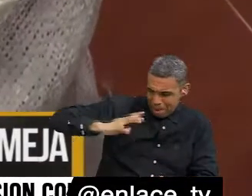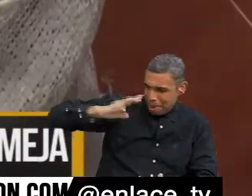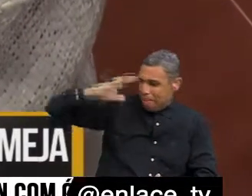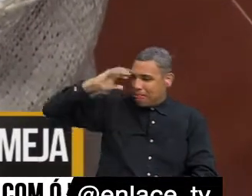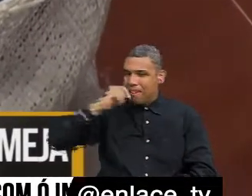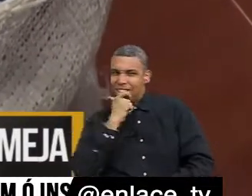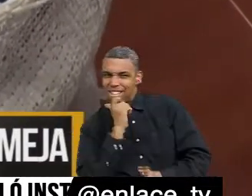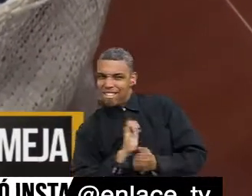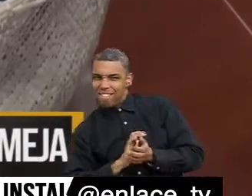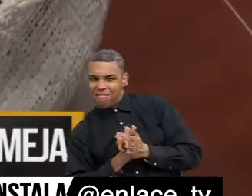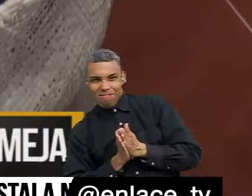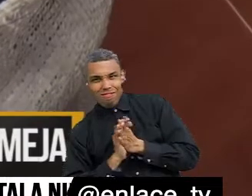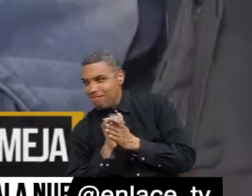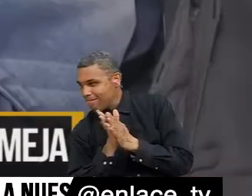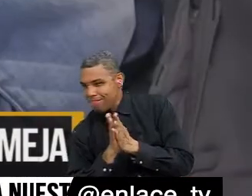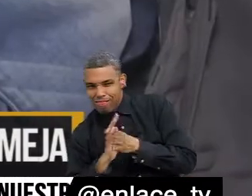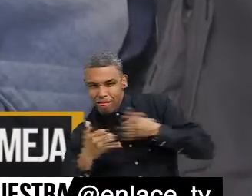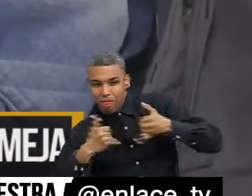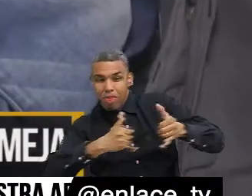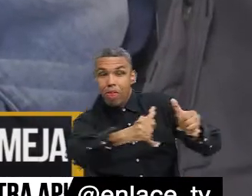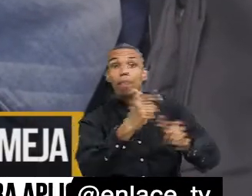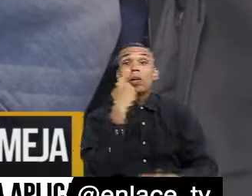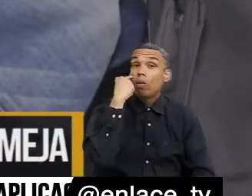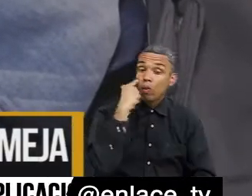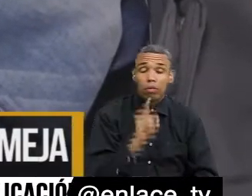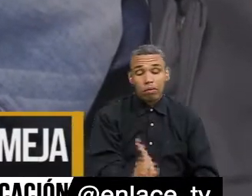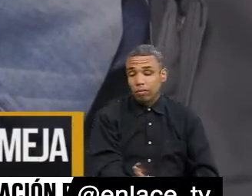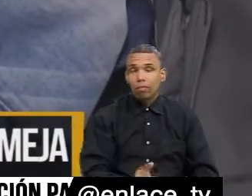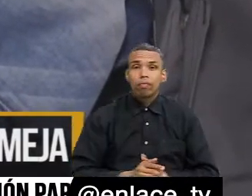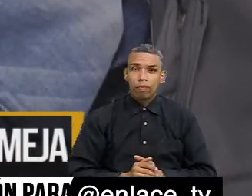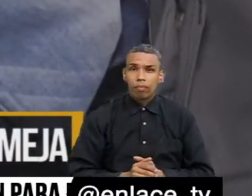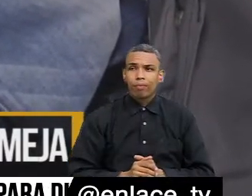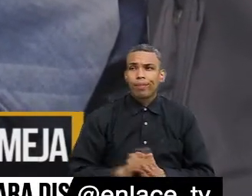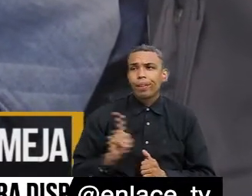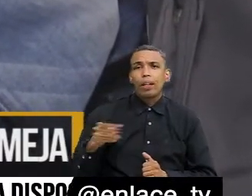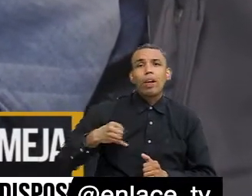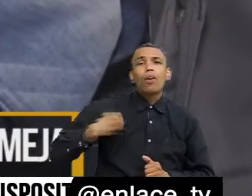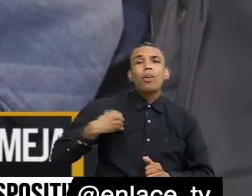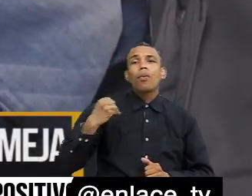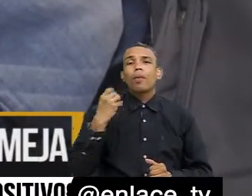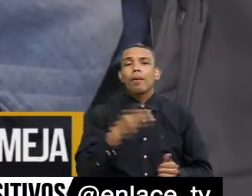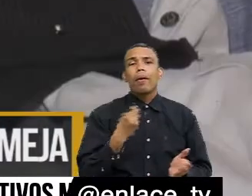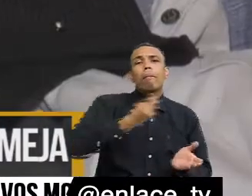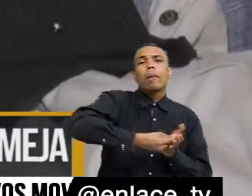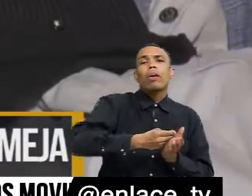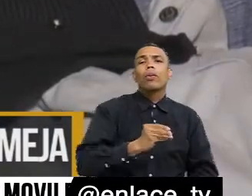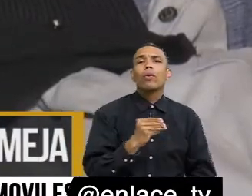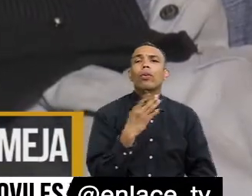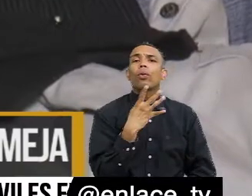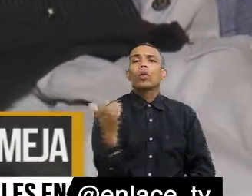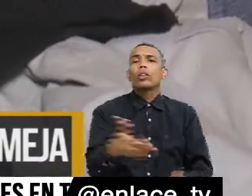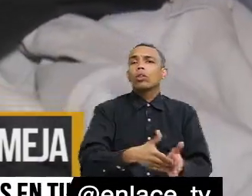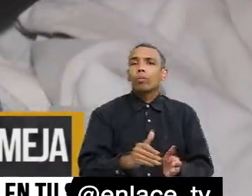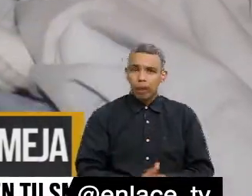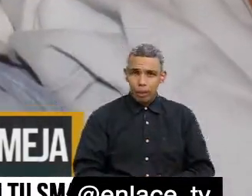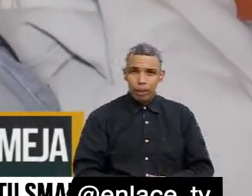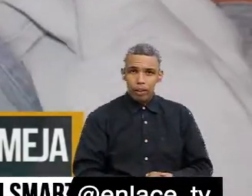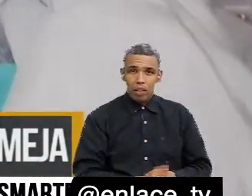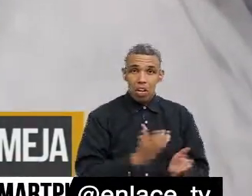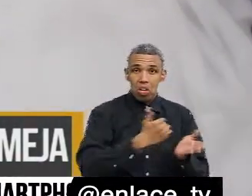su feliz ahora el joven barranqueño se quedó sin el pago de su prima y con más de 80 pantalones en mal estado